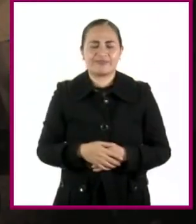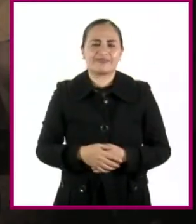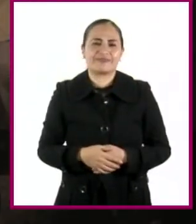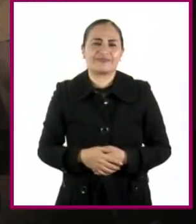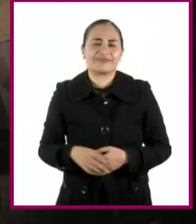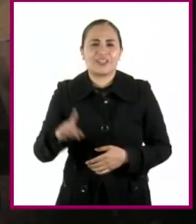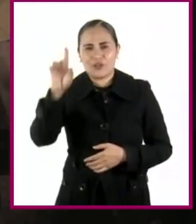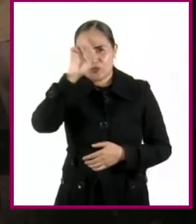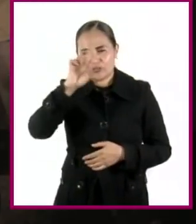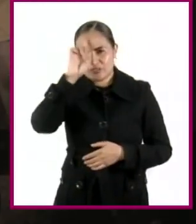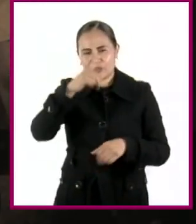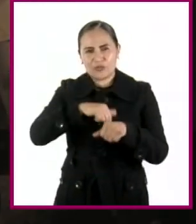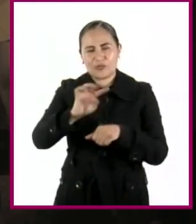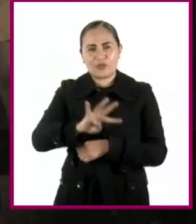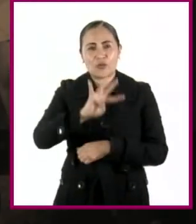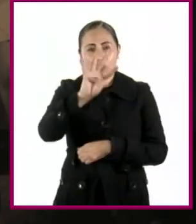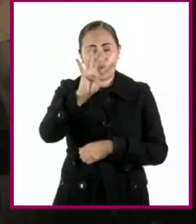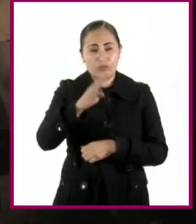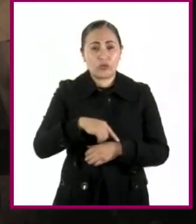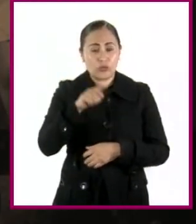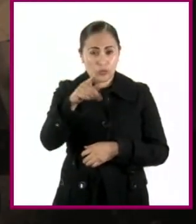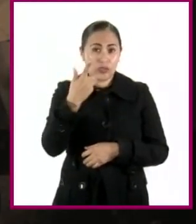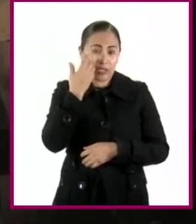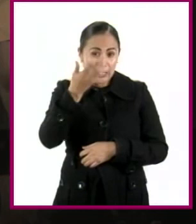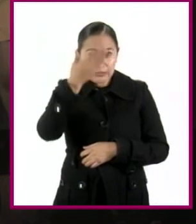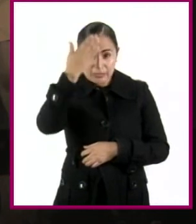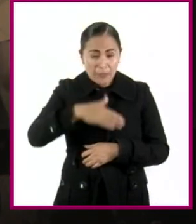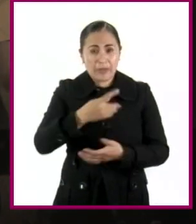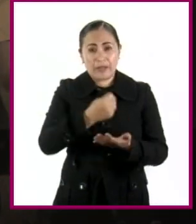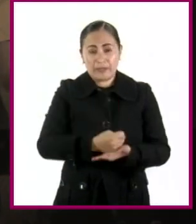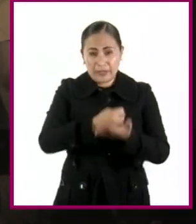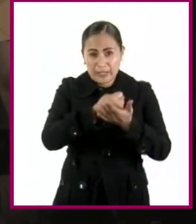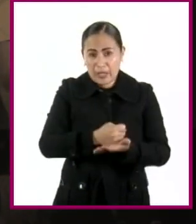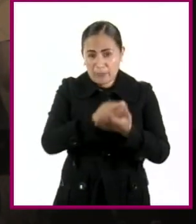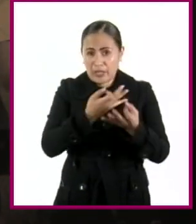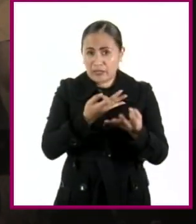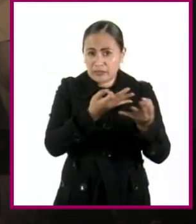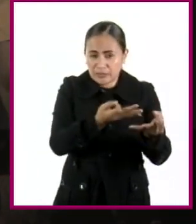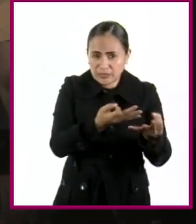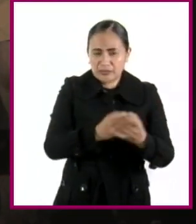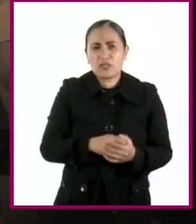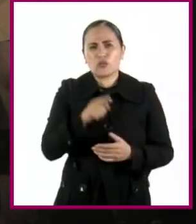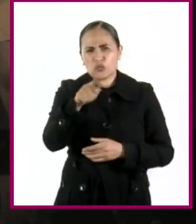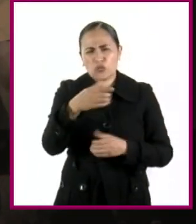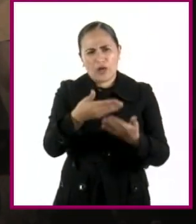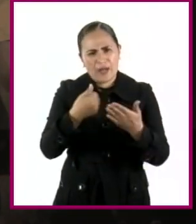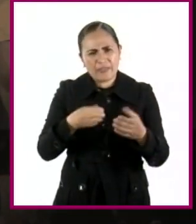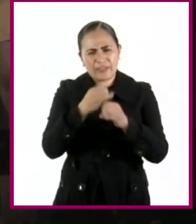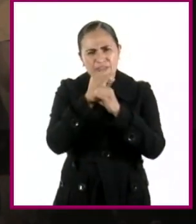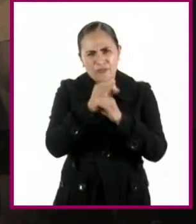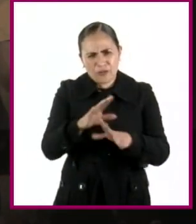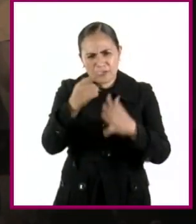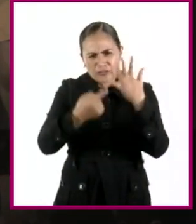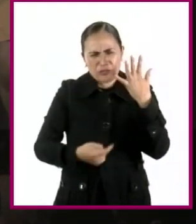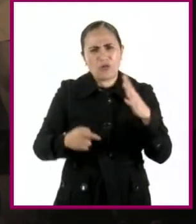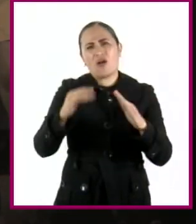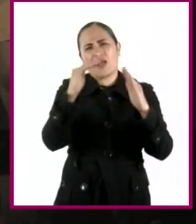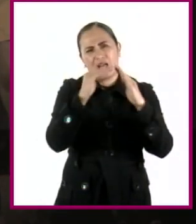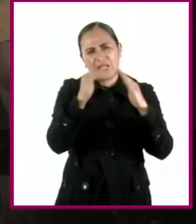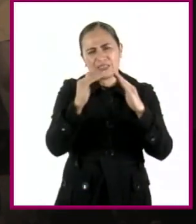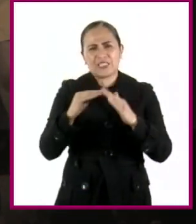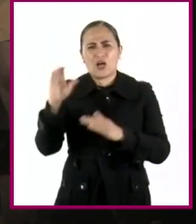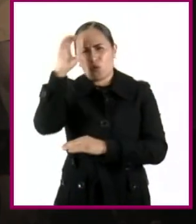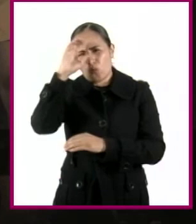ninja número 4. Si quieres acercar esta técnica interesante, busca información en las casas de cultura.